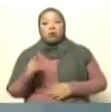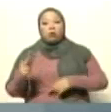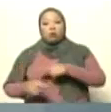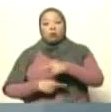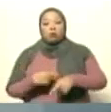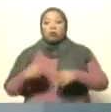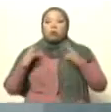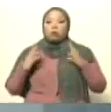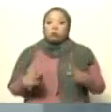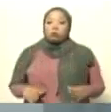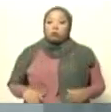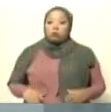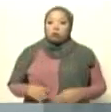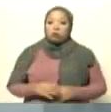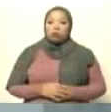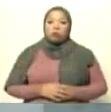jefe.